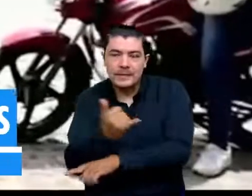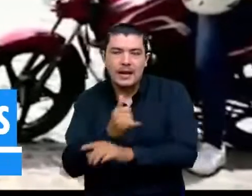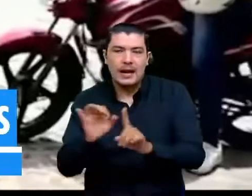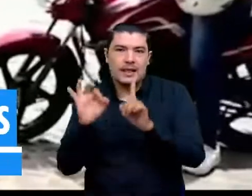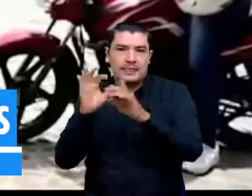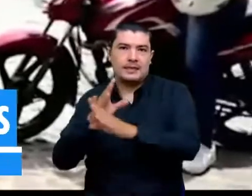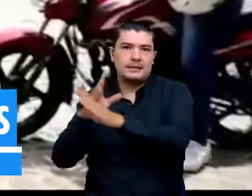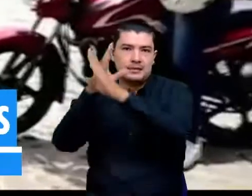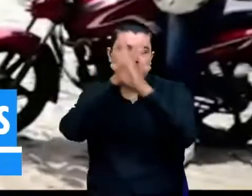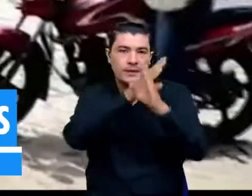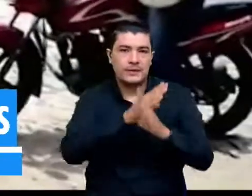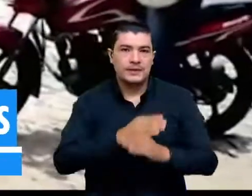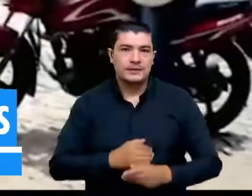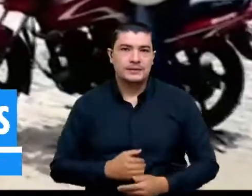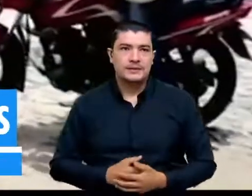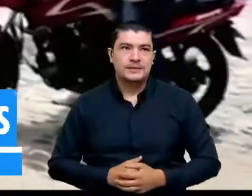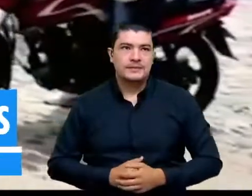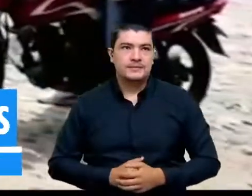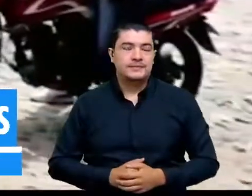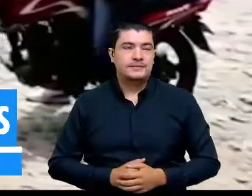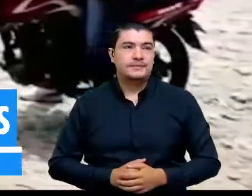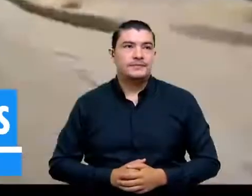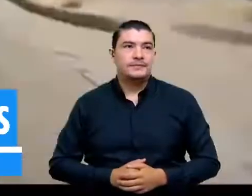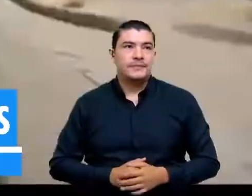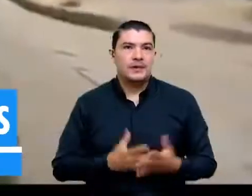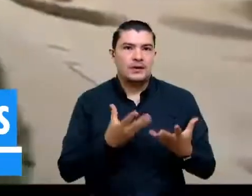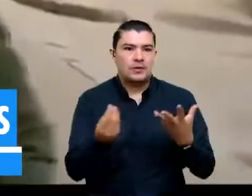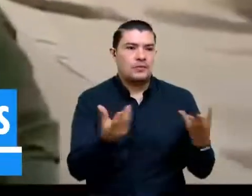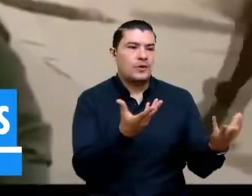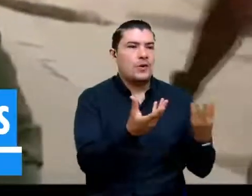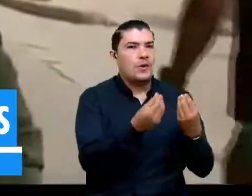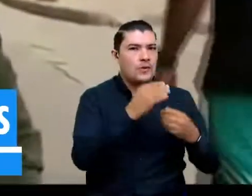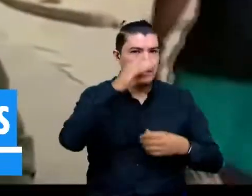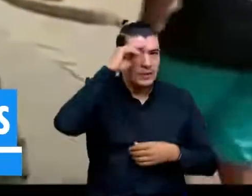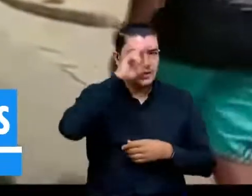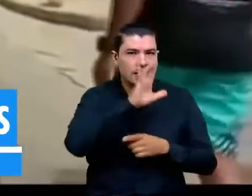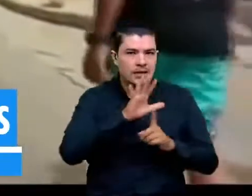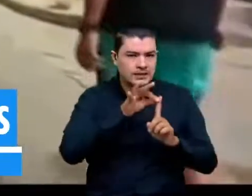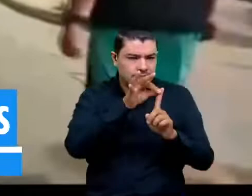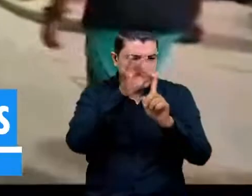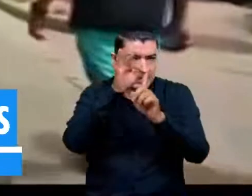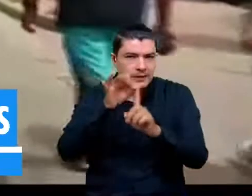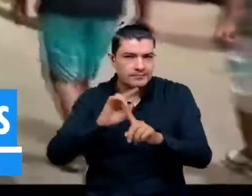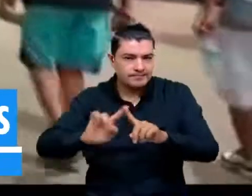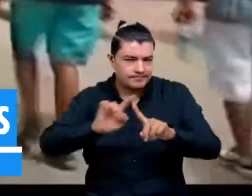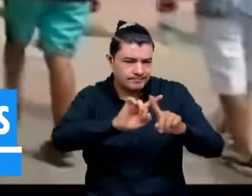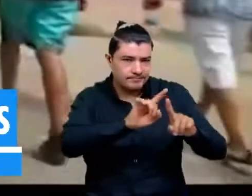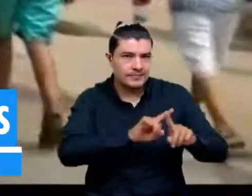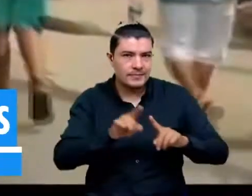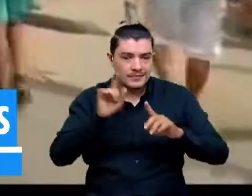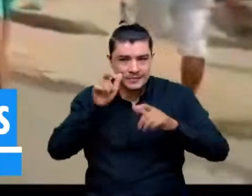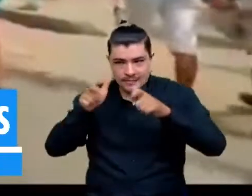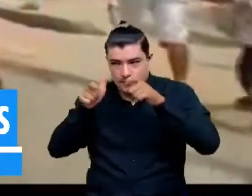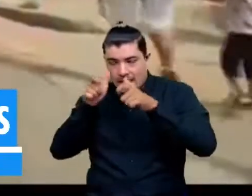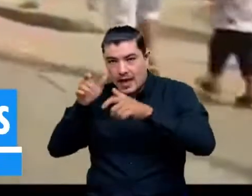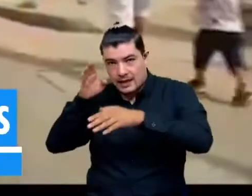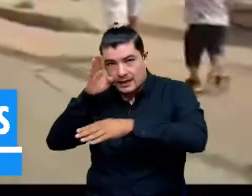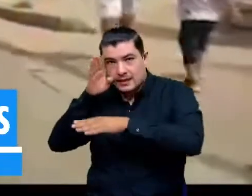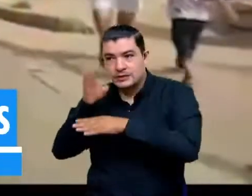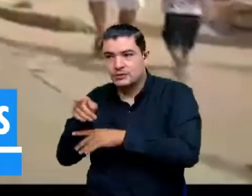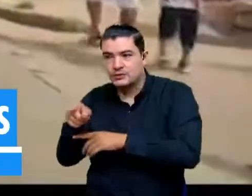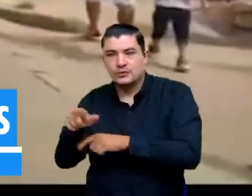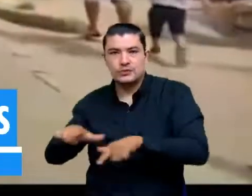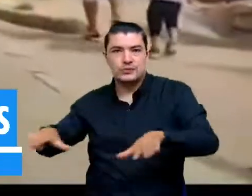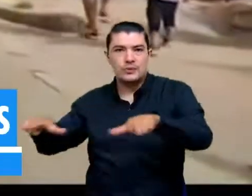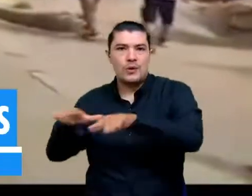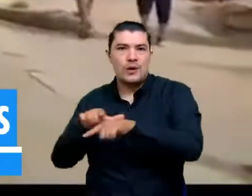seguridad. Tenemos un fuerte dispositivo de las diferentes especialidades de la Policía Nacional ubicados a lo largo de este